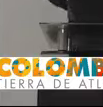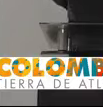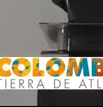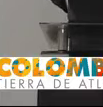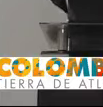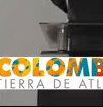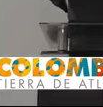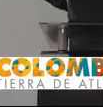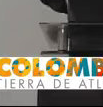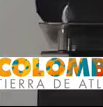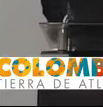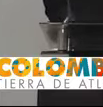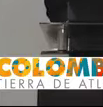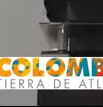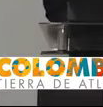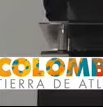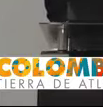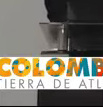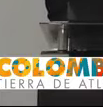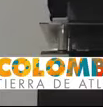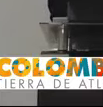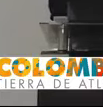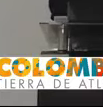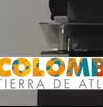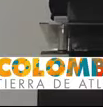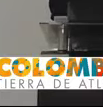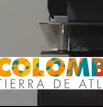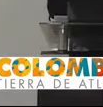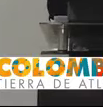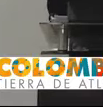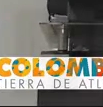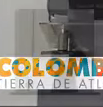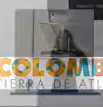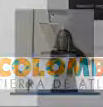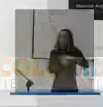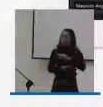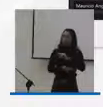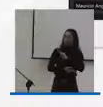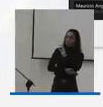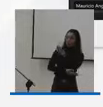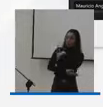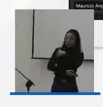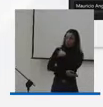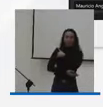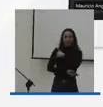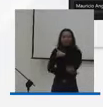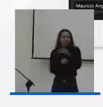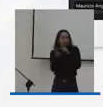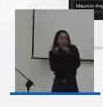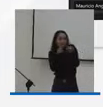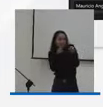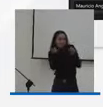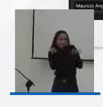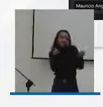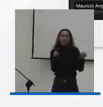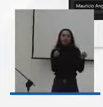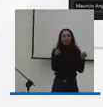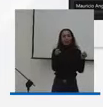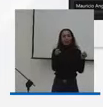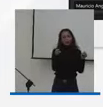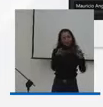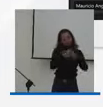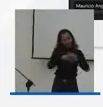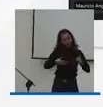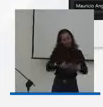Buenas tardes para todos los asistentes particularmente para la viceministra y los congresistas que están presentes